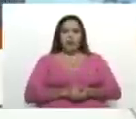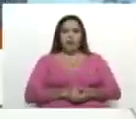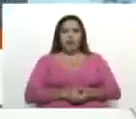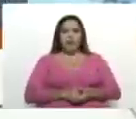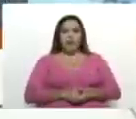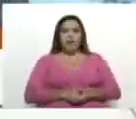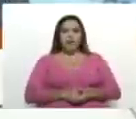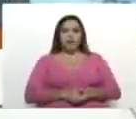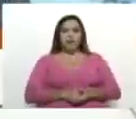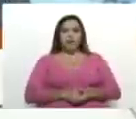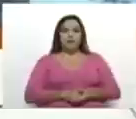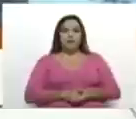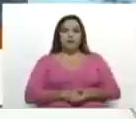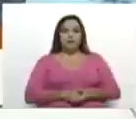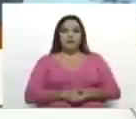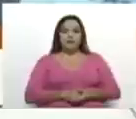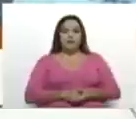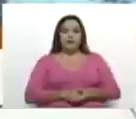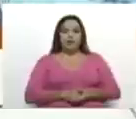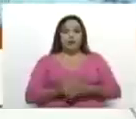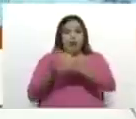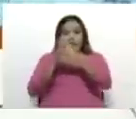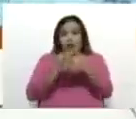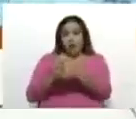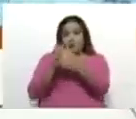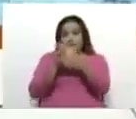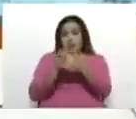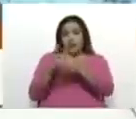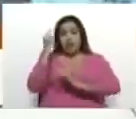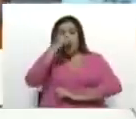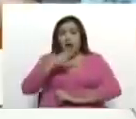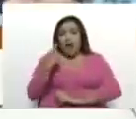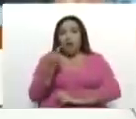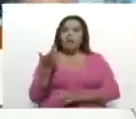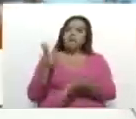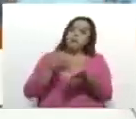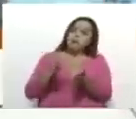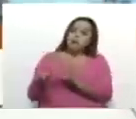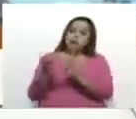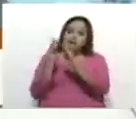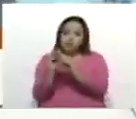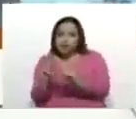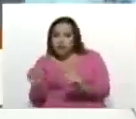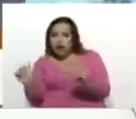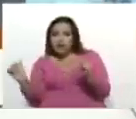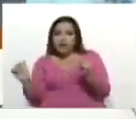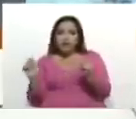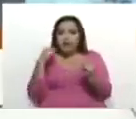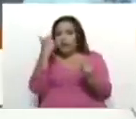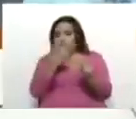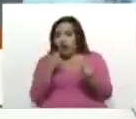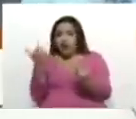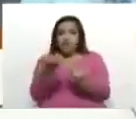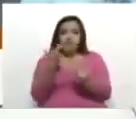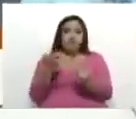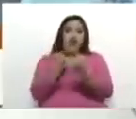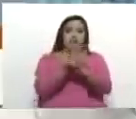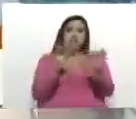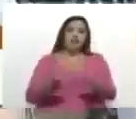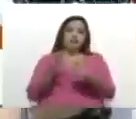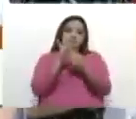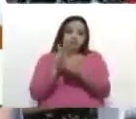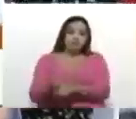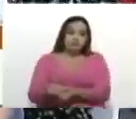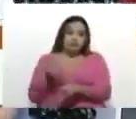imperialismo con un rostro más o menos amable Con un rostro que recurre a medidas y a subterfugios